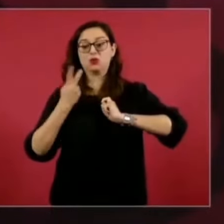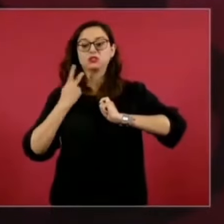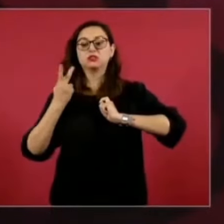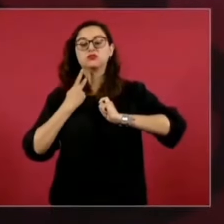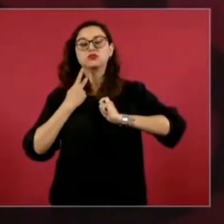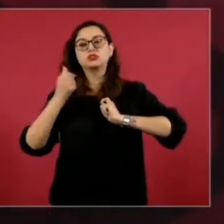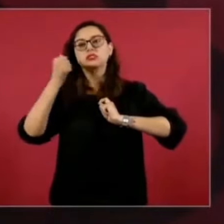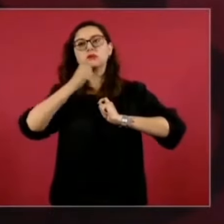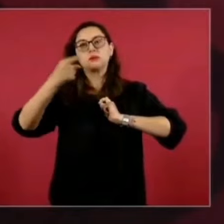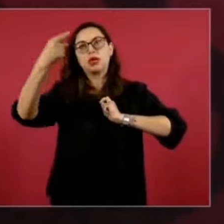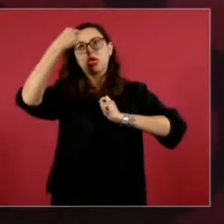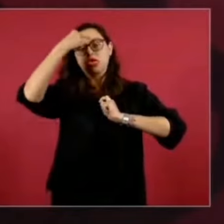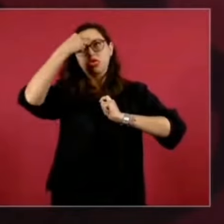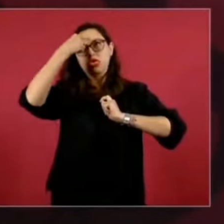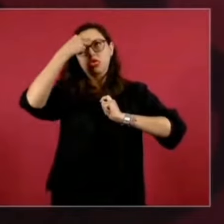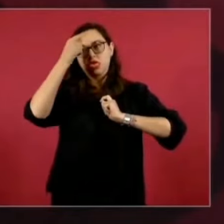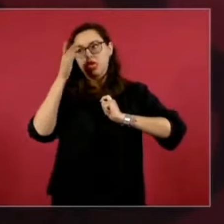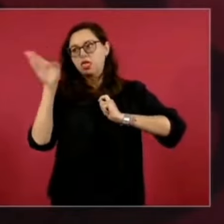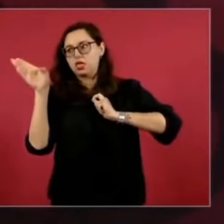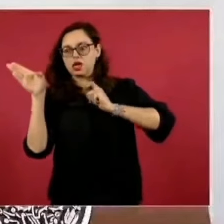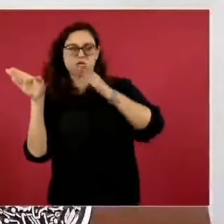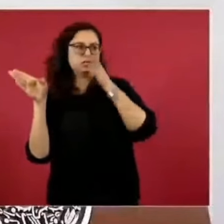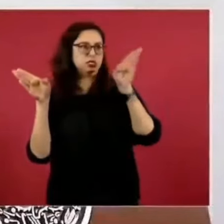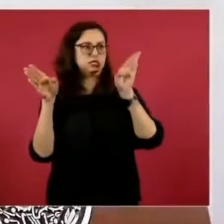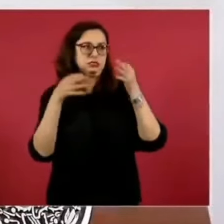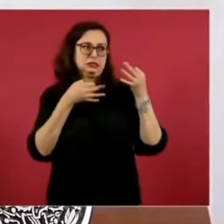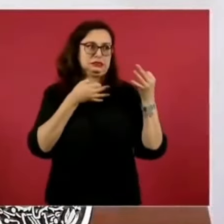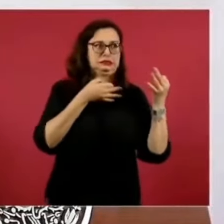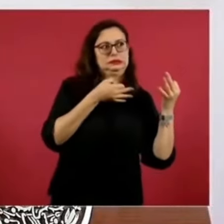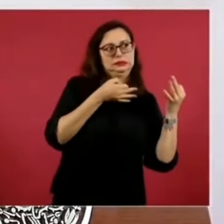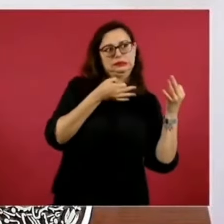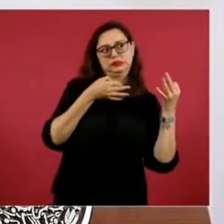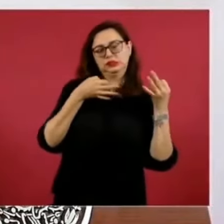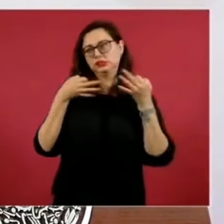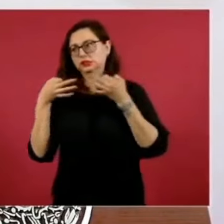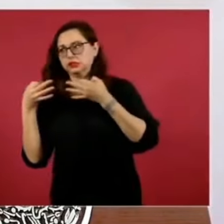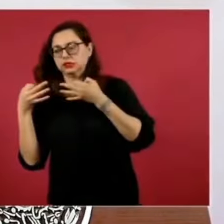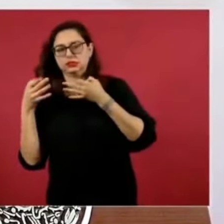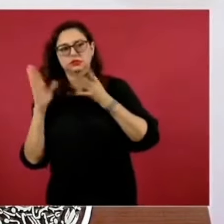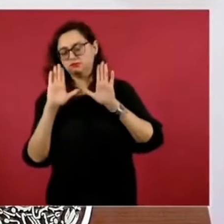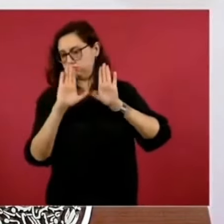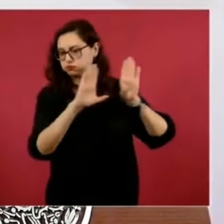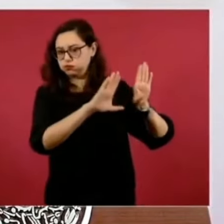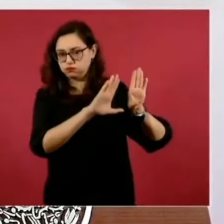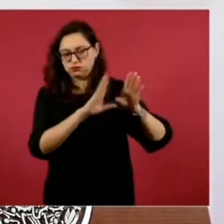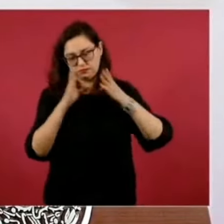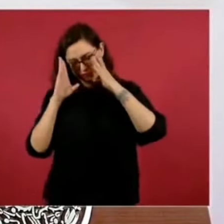principios y yo estoy seguro que él va a estar muy pendiente y